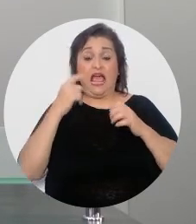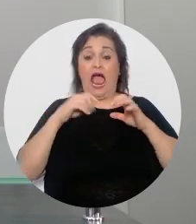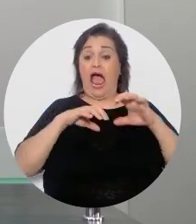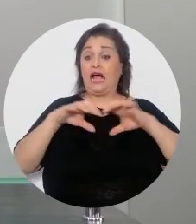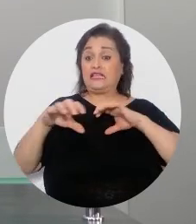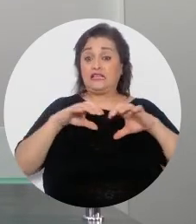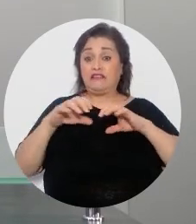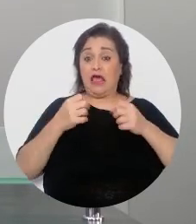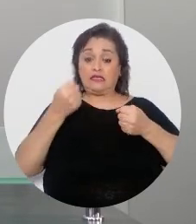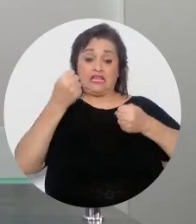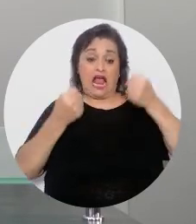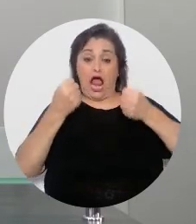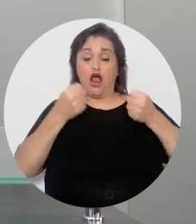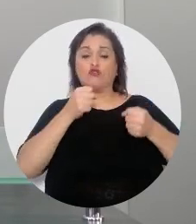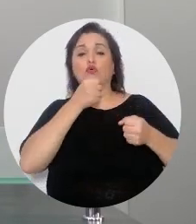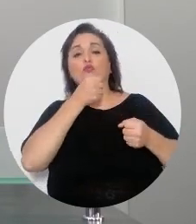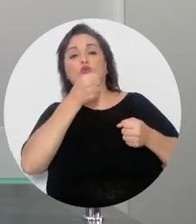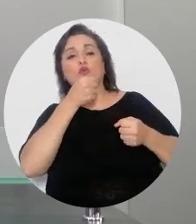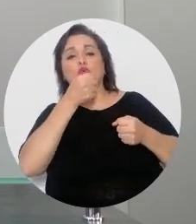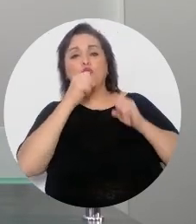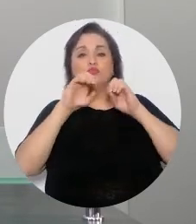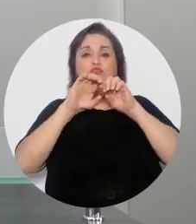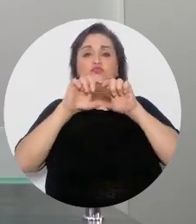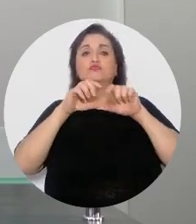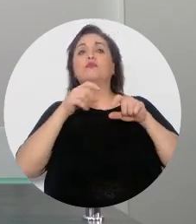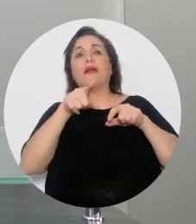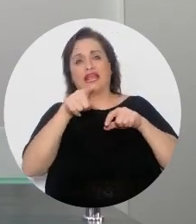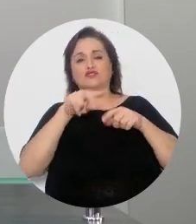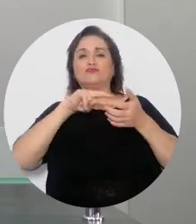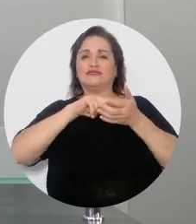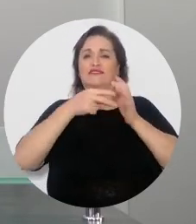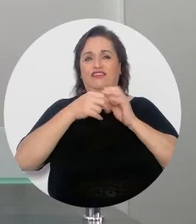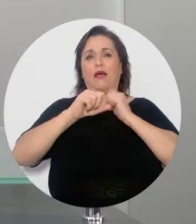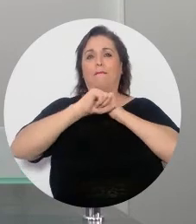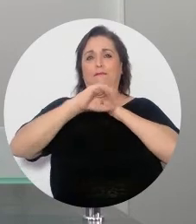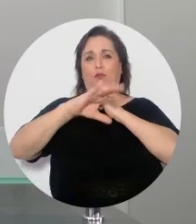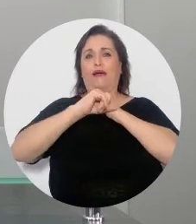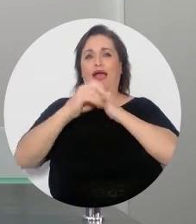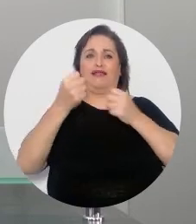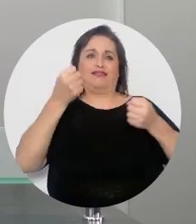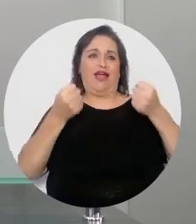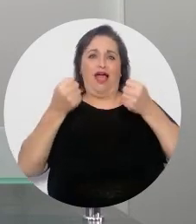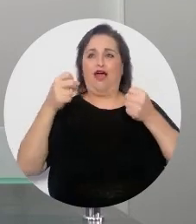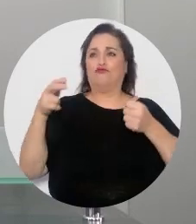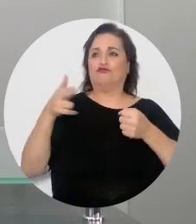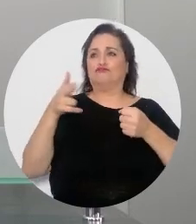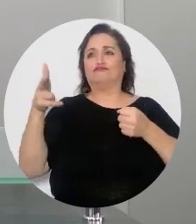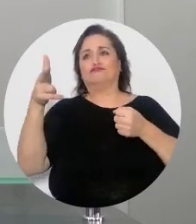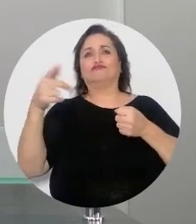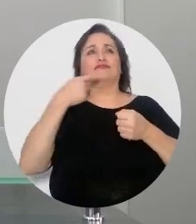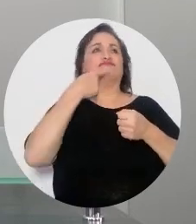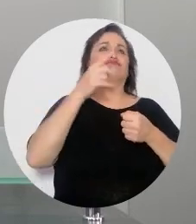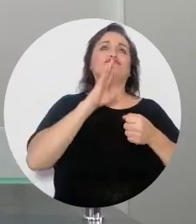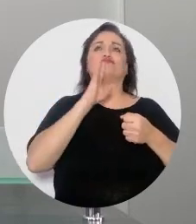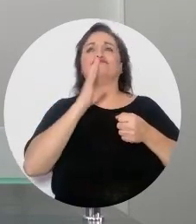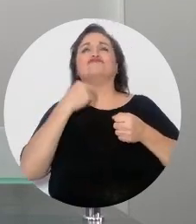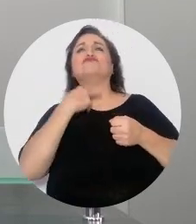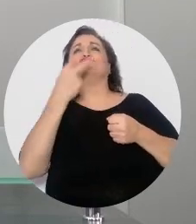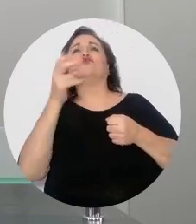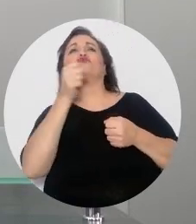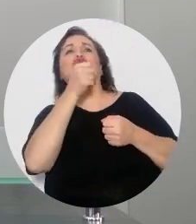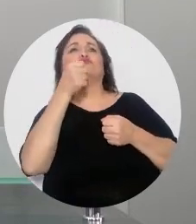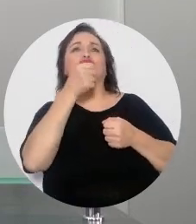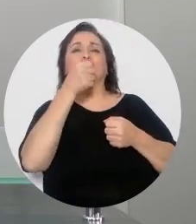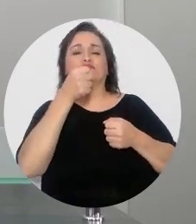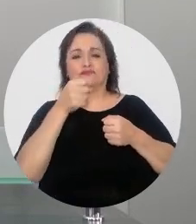que actividades como el perifoneo y el volanteo son propaganda, mientras que